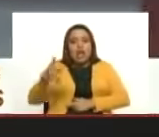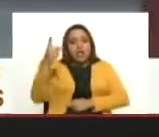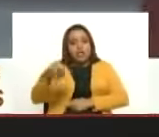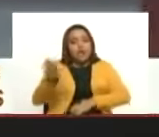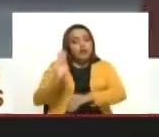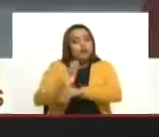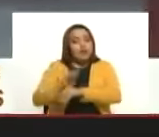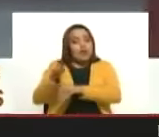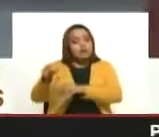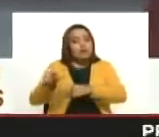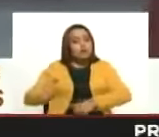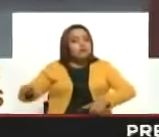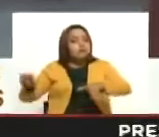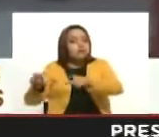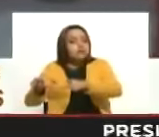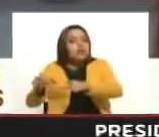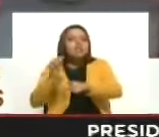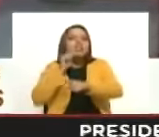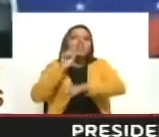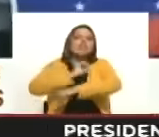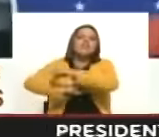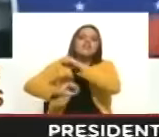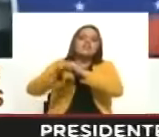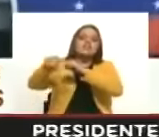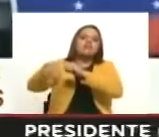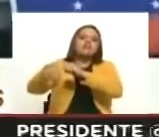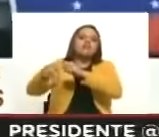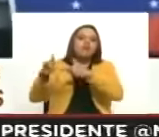protegerlo. ¿Quién lo va a proteger?